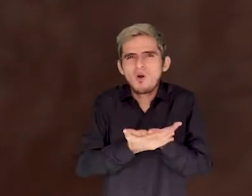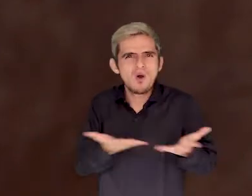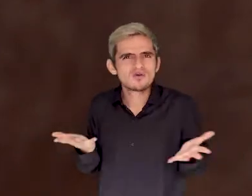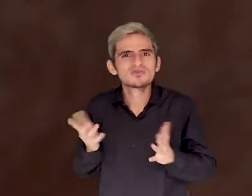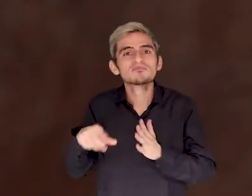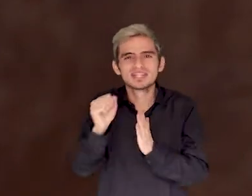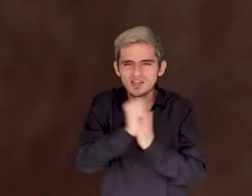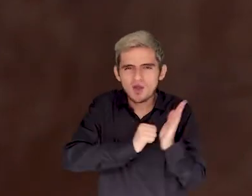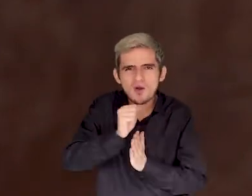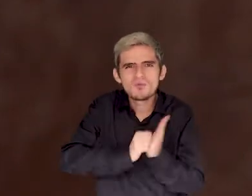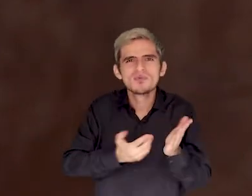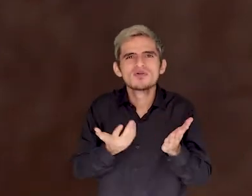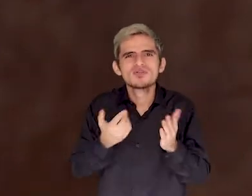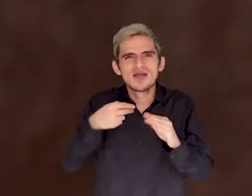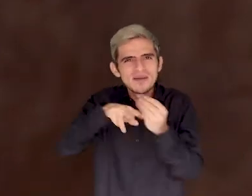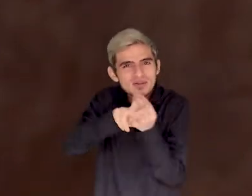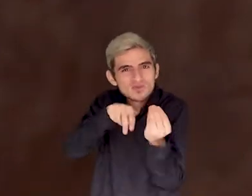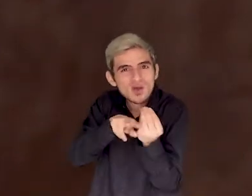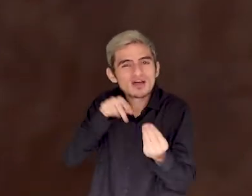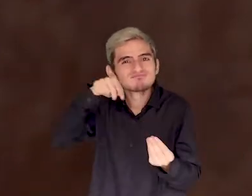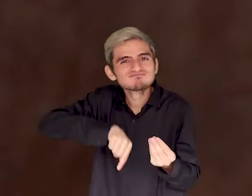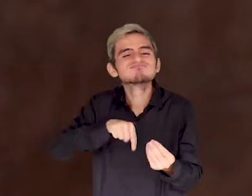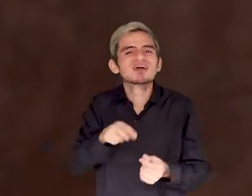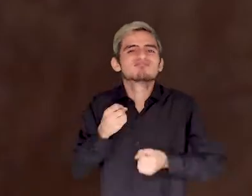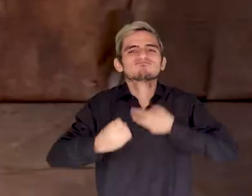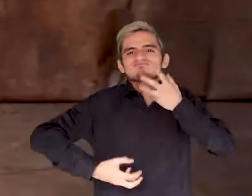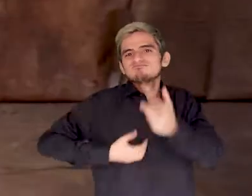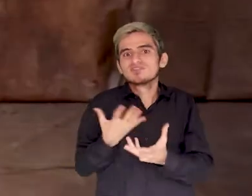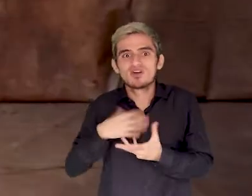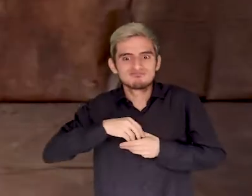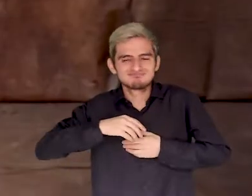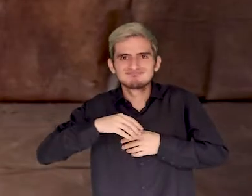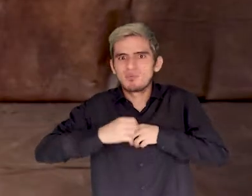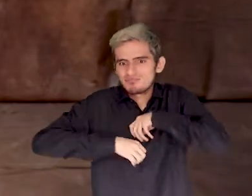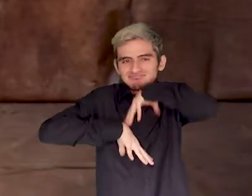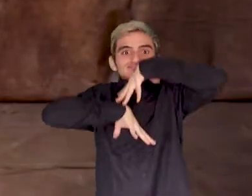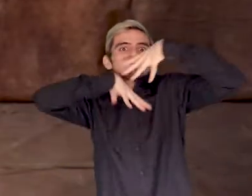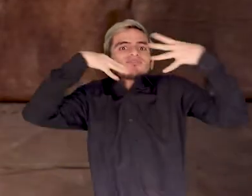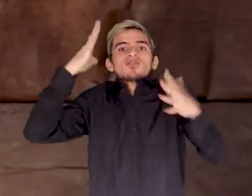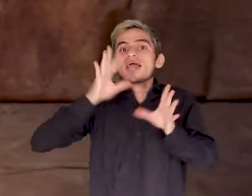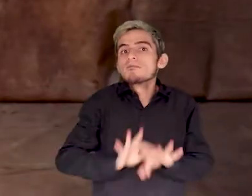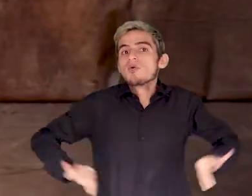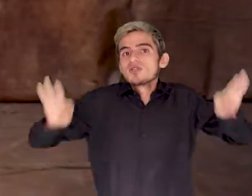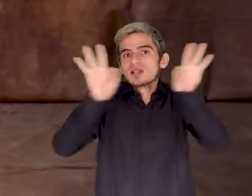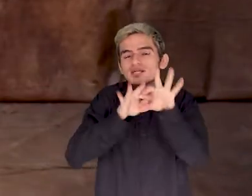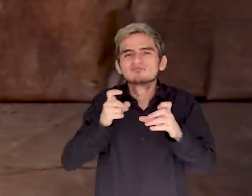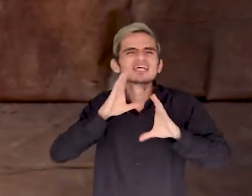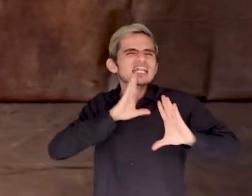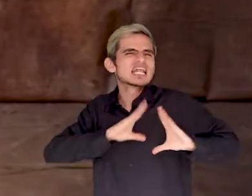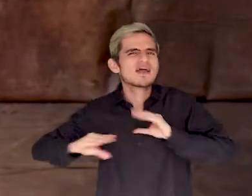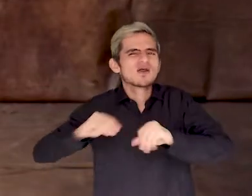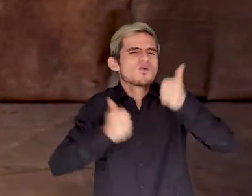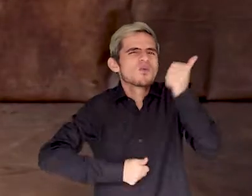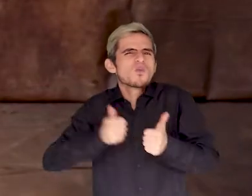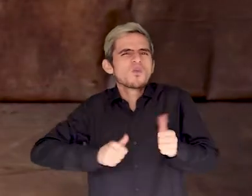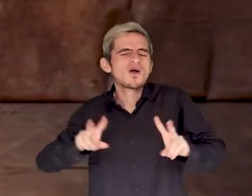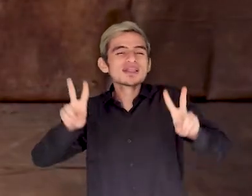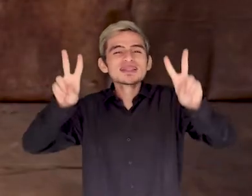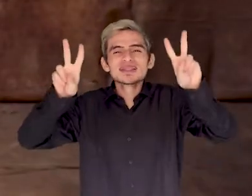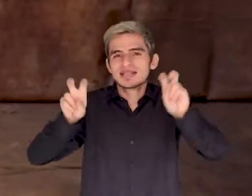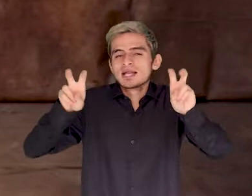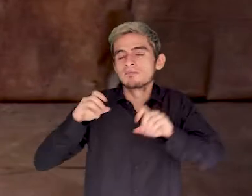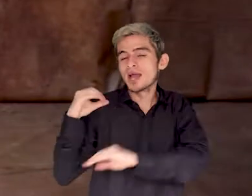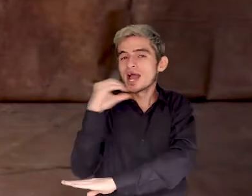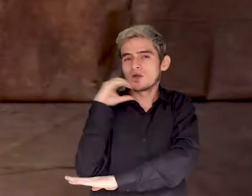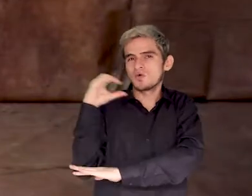de audiovisuales o lo que sea. Mira, lo que creo que a mí me inspira y que es totalmente importante es que hablemos del país que otros no nos